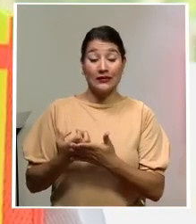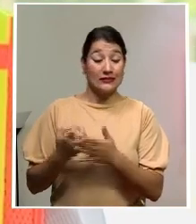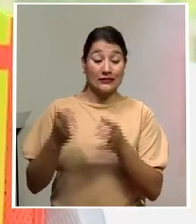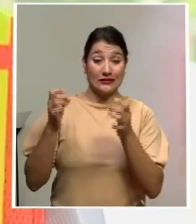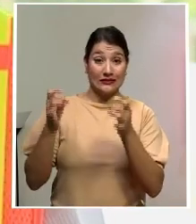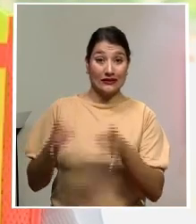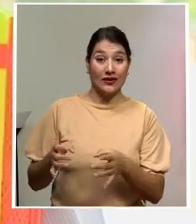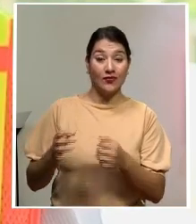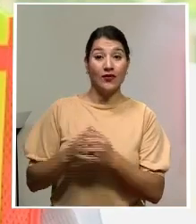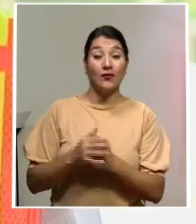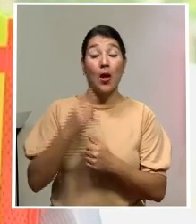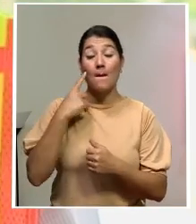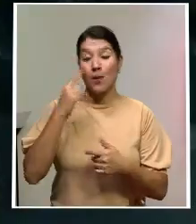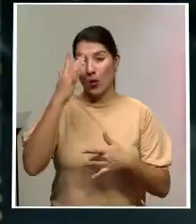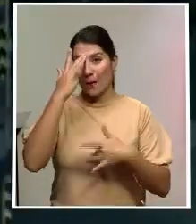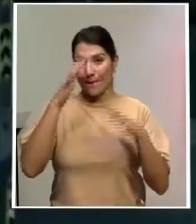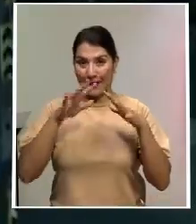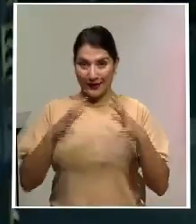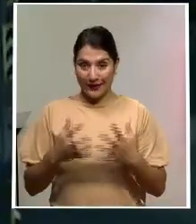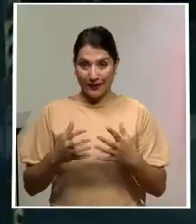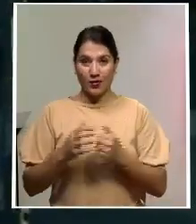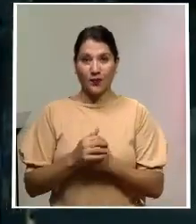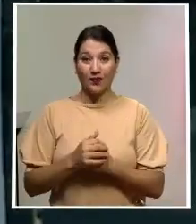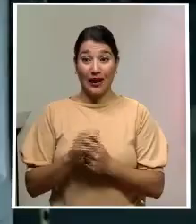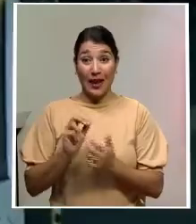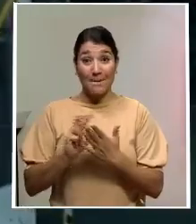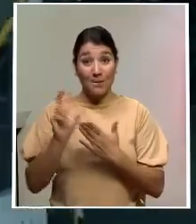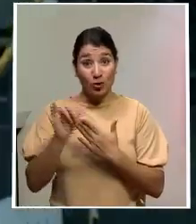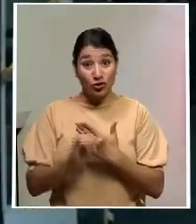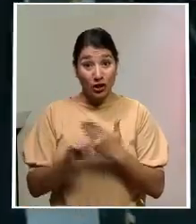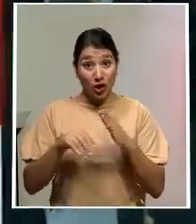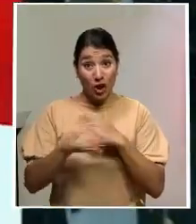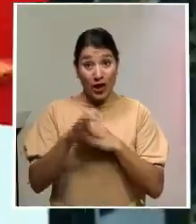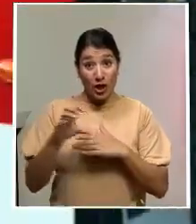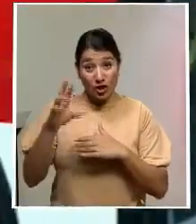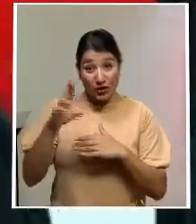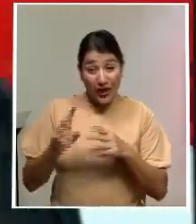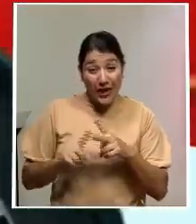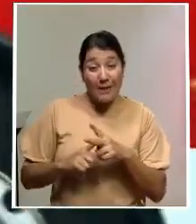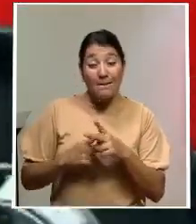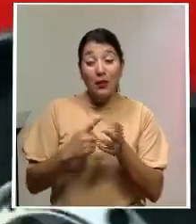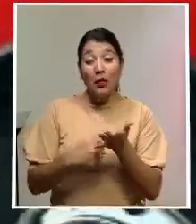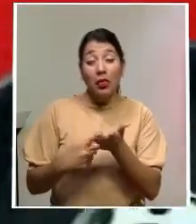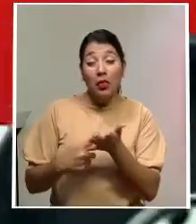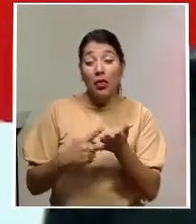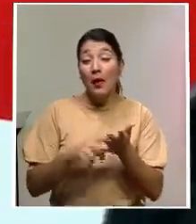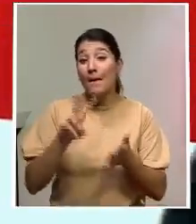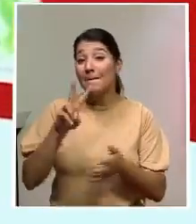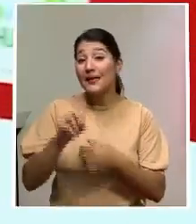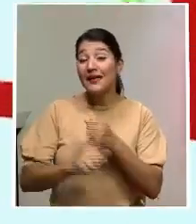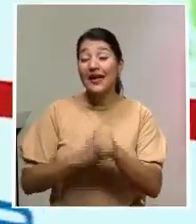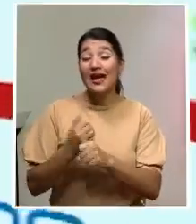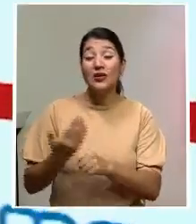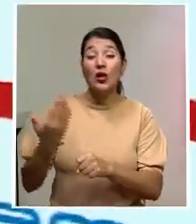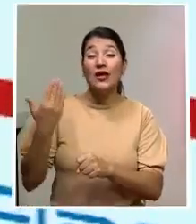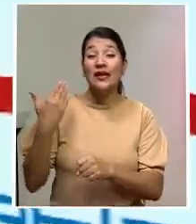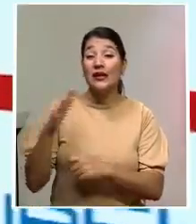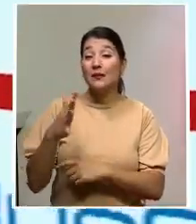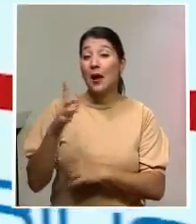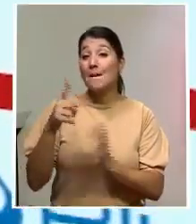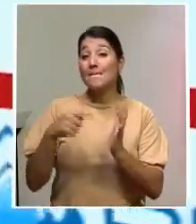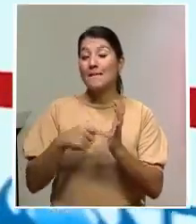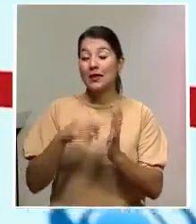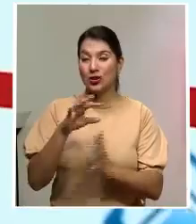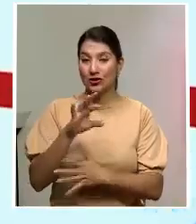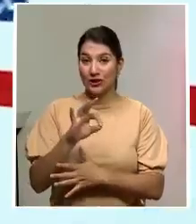terrible a causa de la pandemia. La sectorización en Costa Rica empezó a plantearse hace más de 20 años, alrededor de